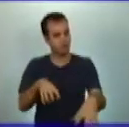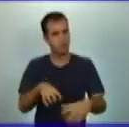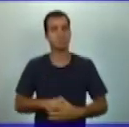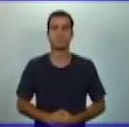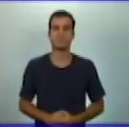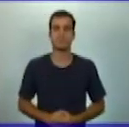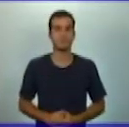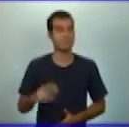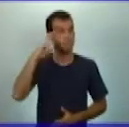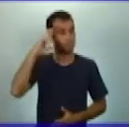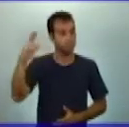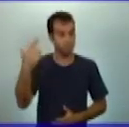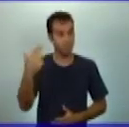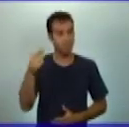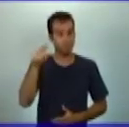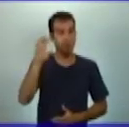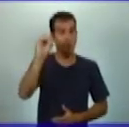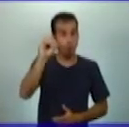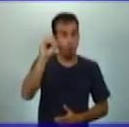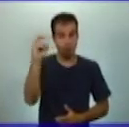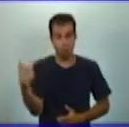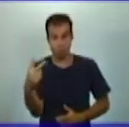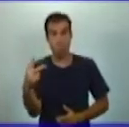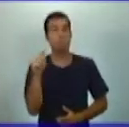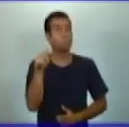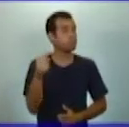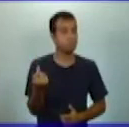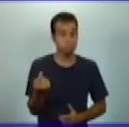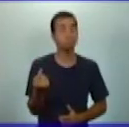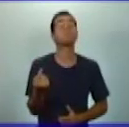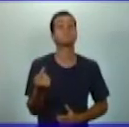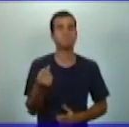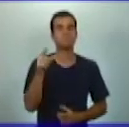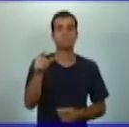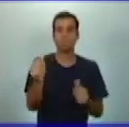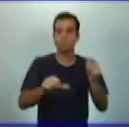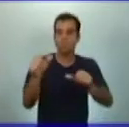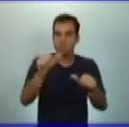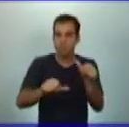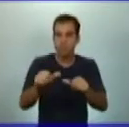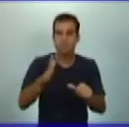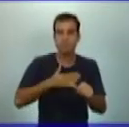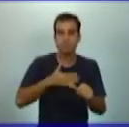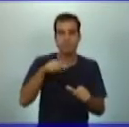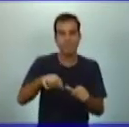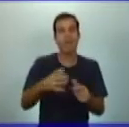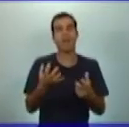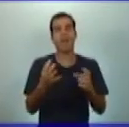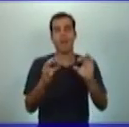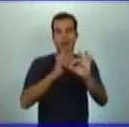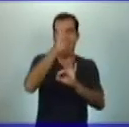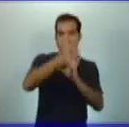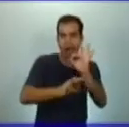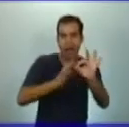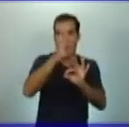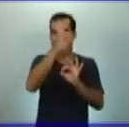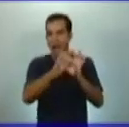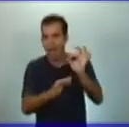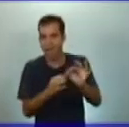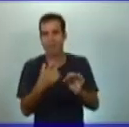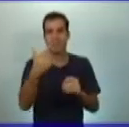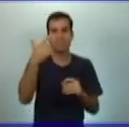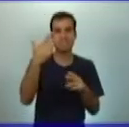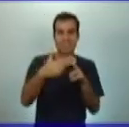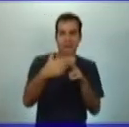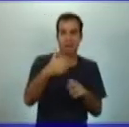el dioxígeno es una sustancia que en su composición presenta átomos de oxígeno, átomos que, como ya